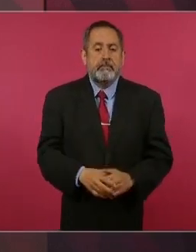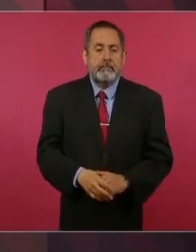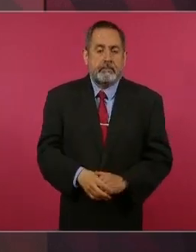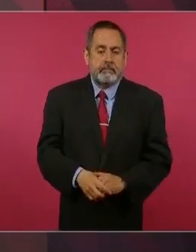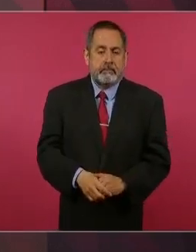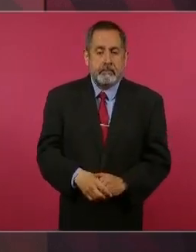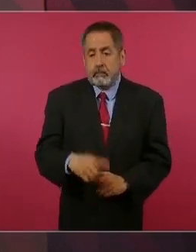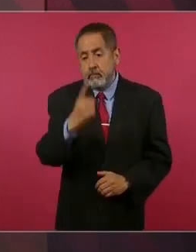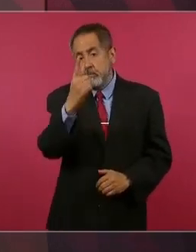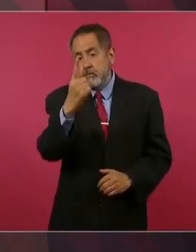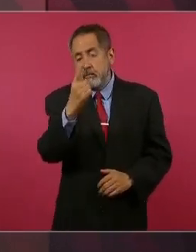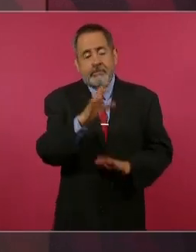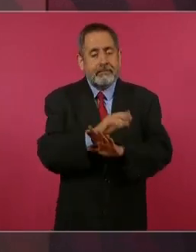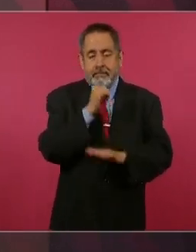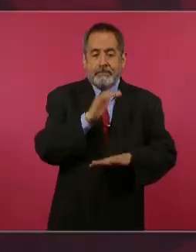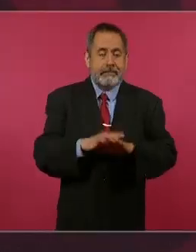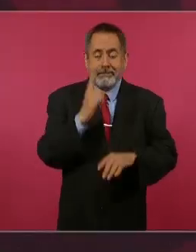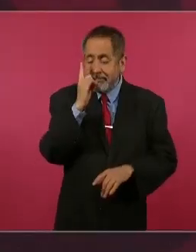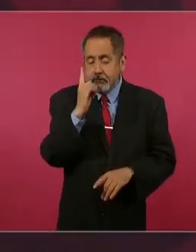Un solo caso.